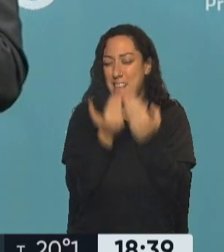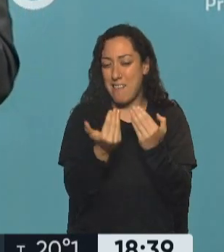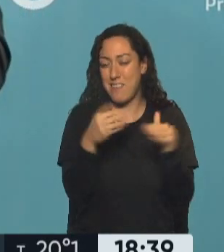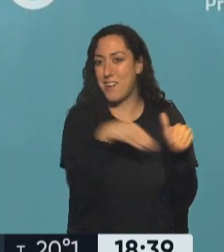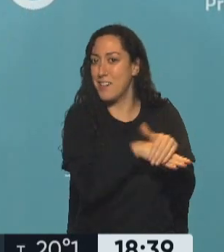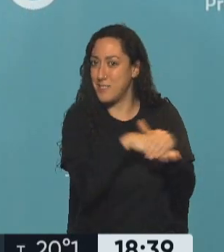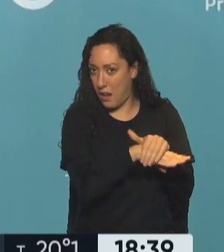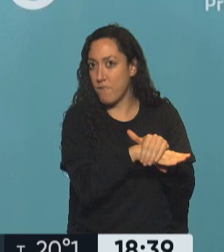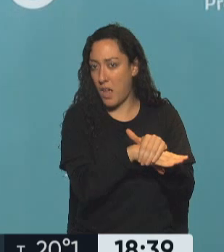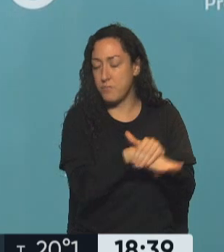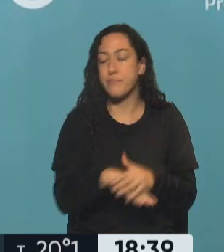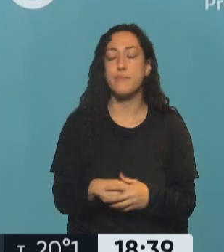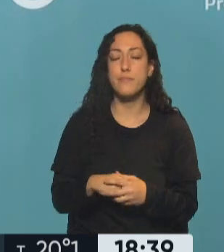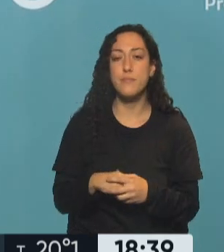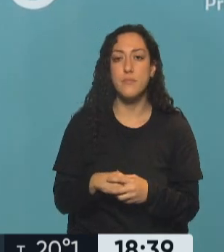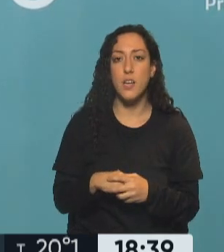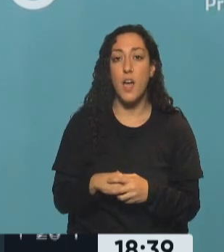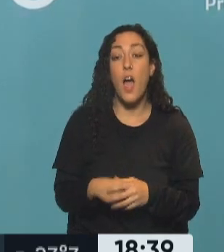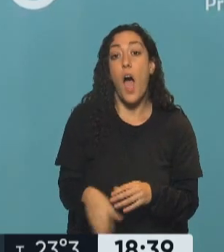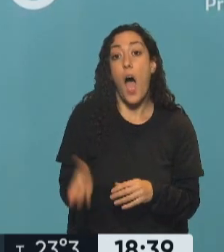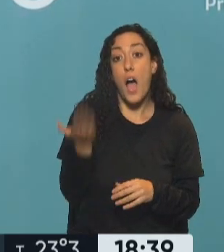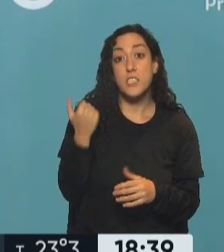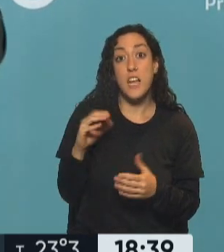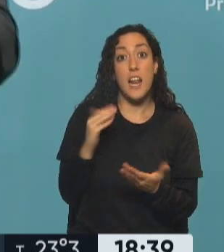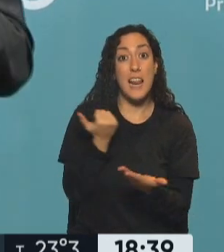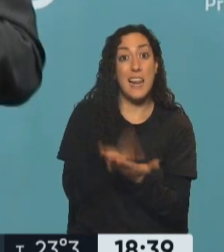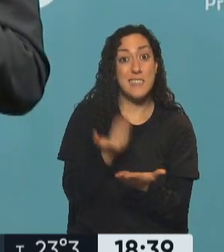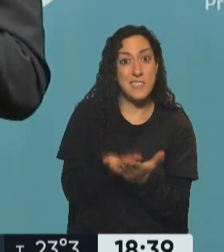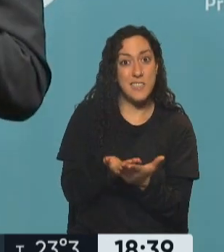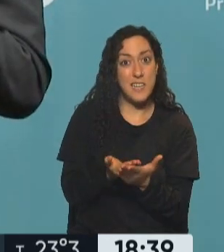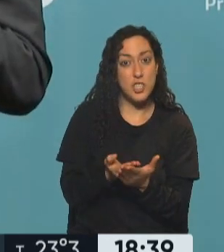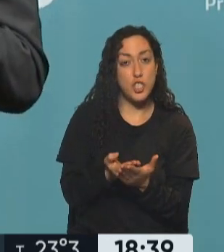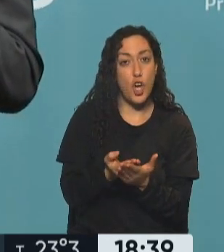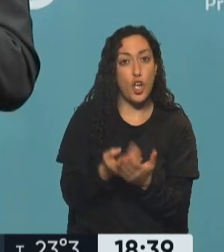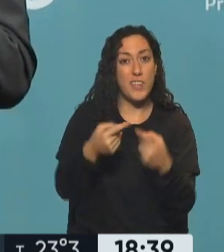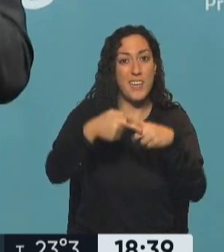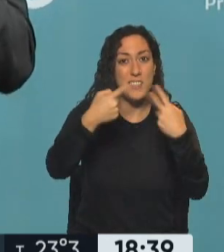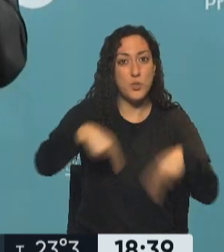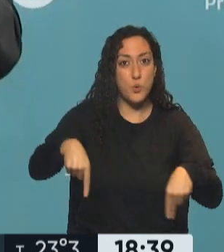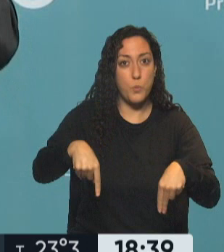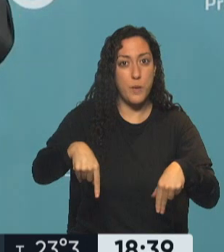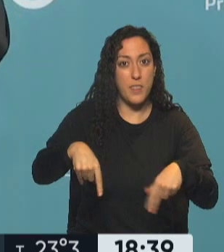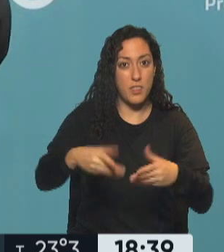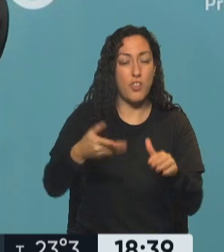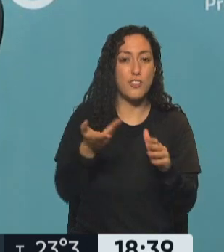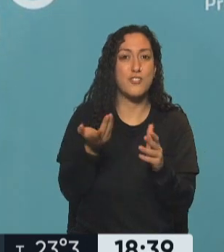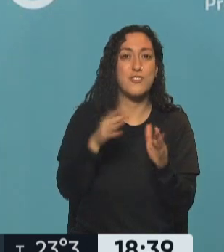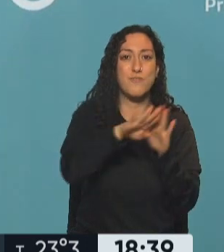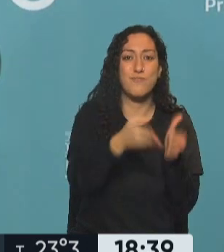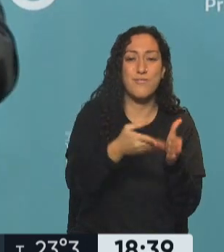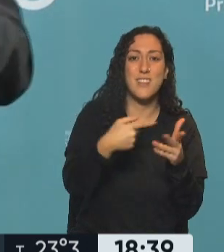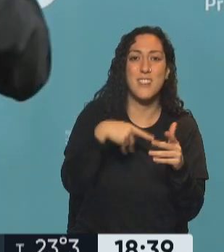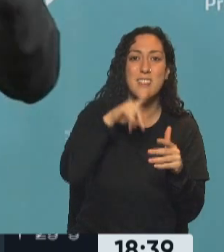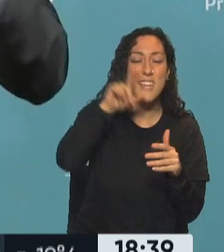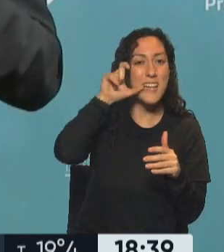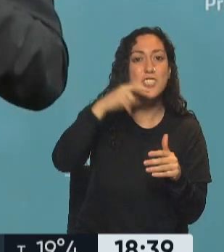día de ayer una muy positiva licitación de instrumentos del Tesoro. Se pudieron refinanciar todos los